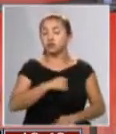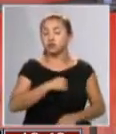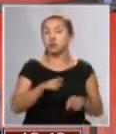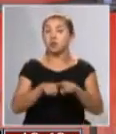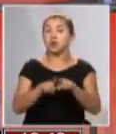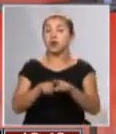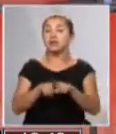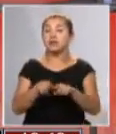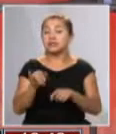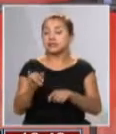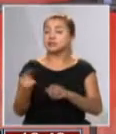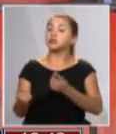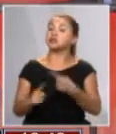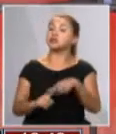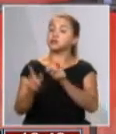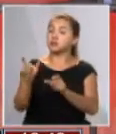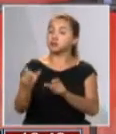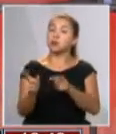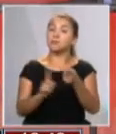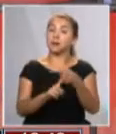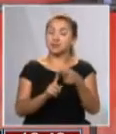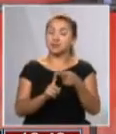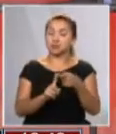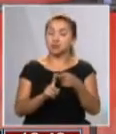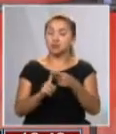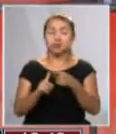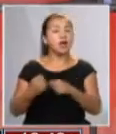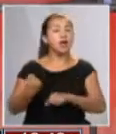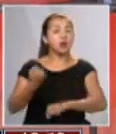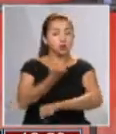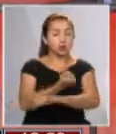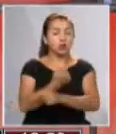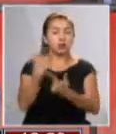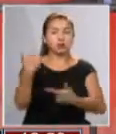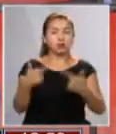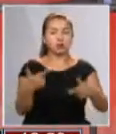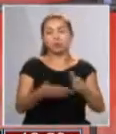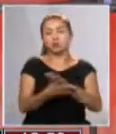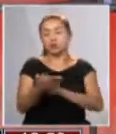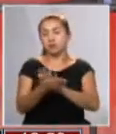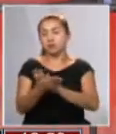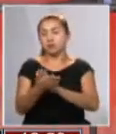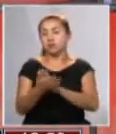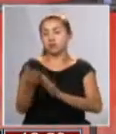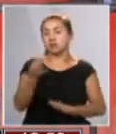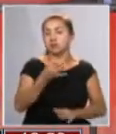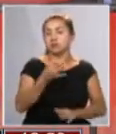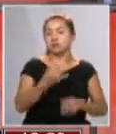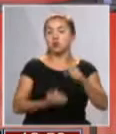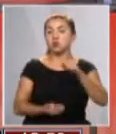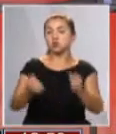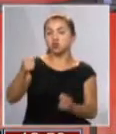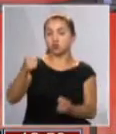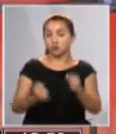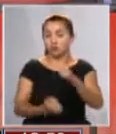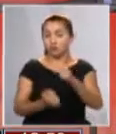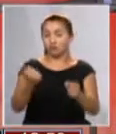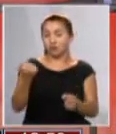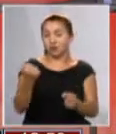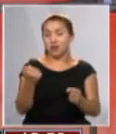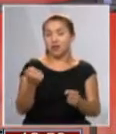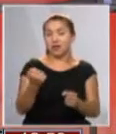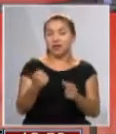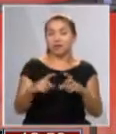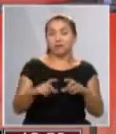participación podría tener, por ejemplo, aquellas personas que colaboraron con los políticos. Por ejemplo, se ha mencionado un chofer que habría sido el